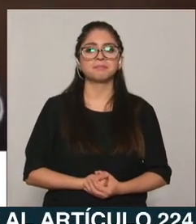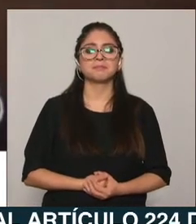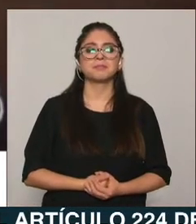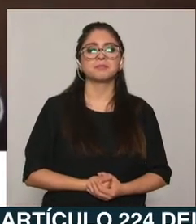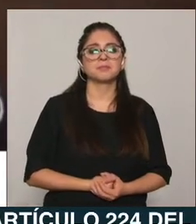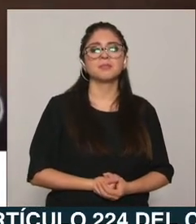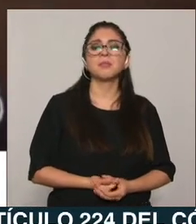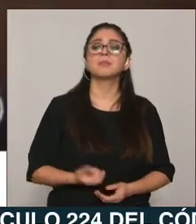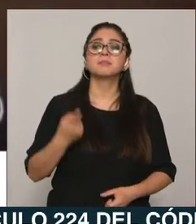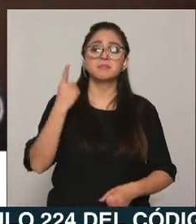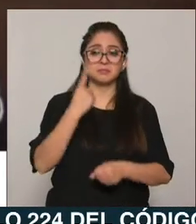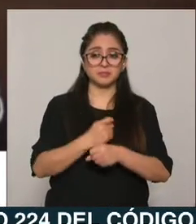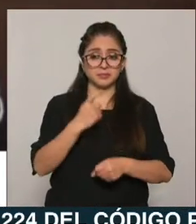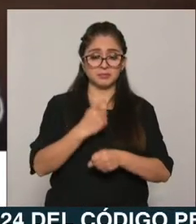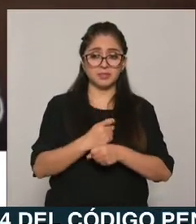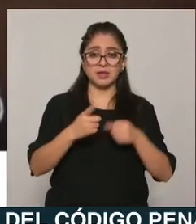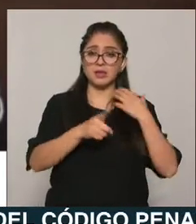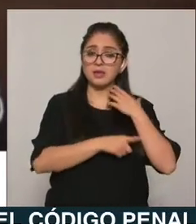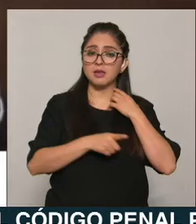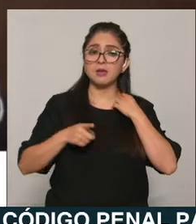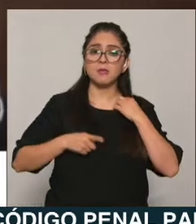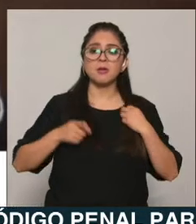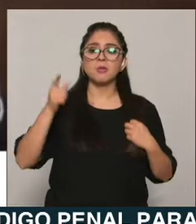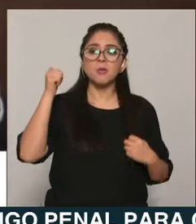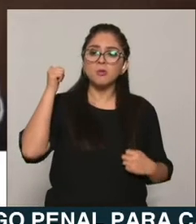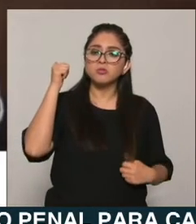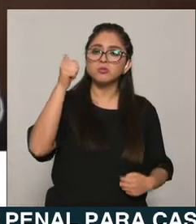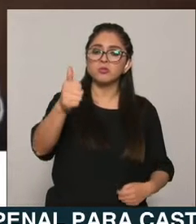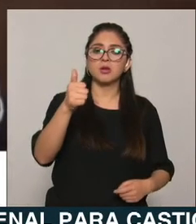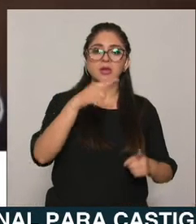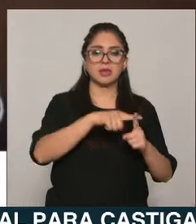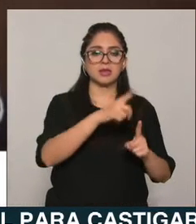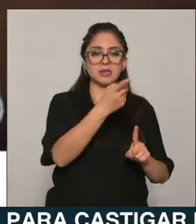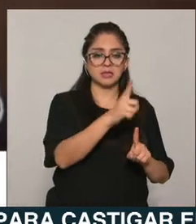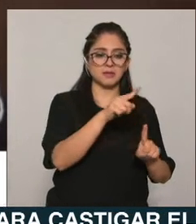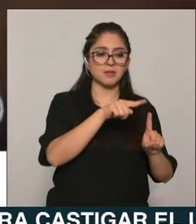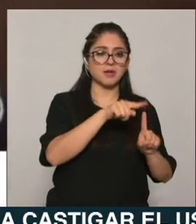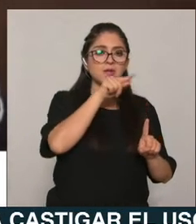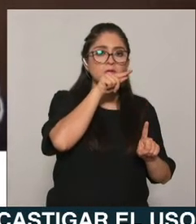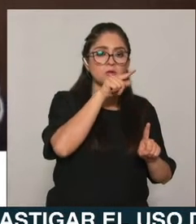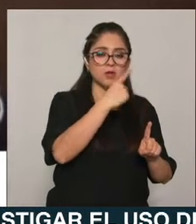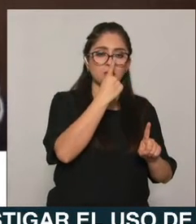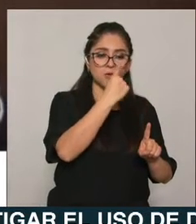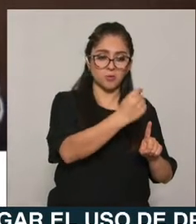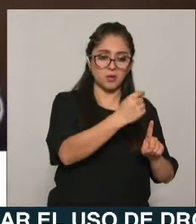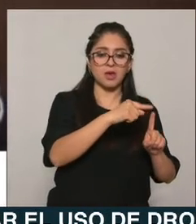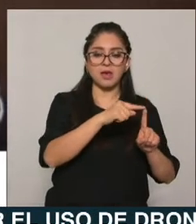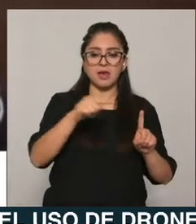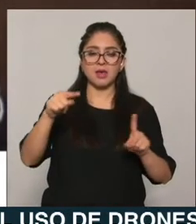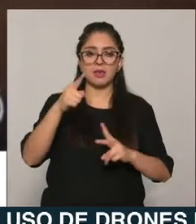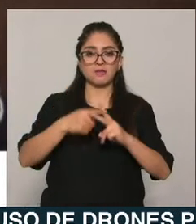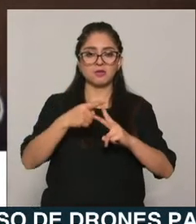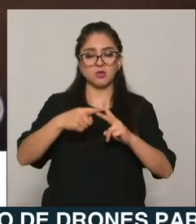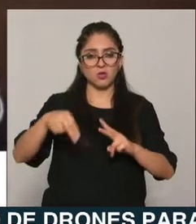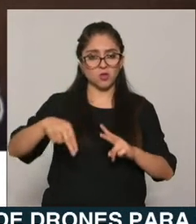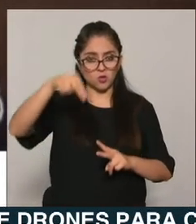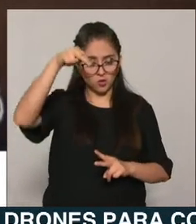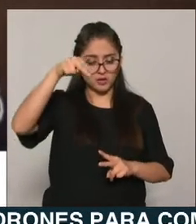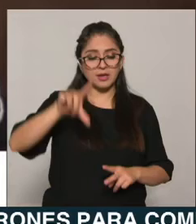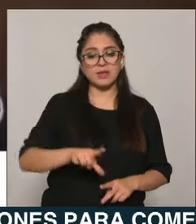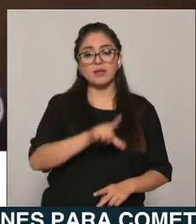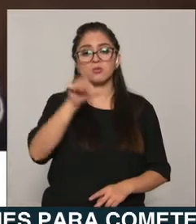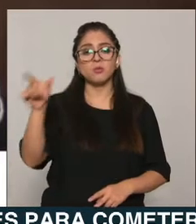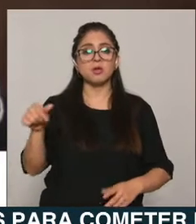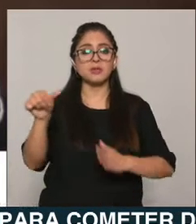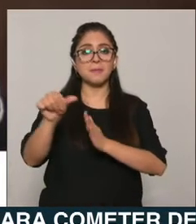tuviéramos el primer tramo a diciembre, que es de Etiopía a División del Norte, a marzo